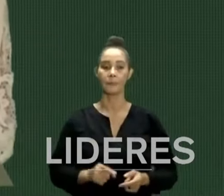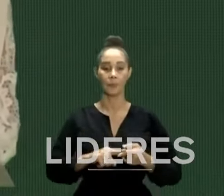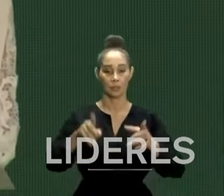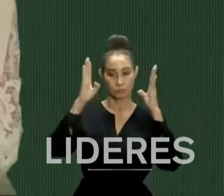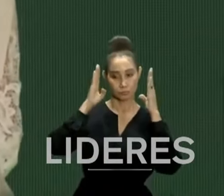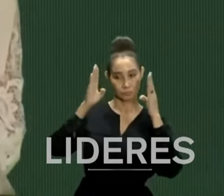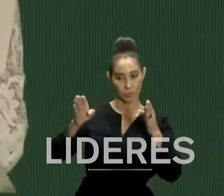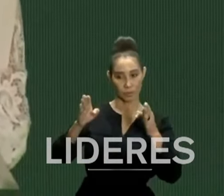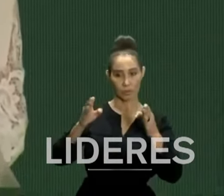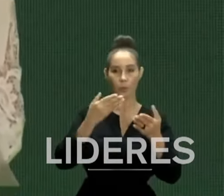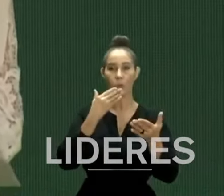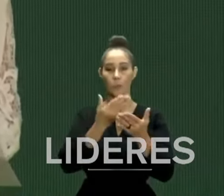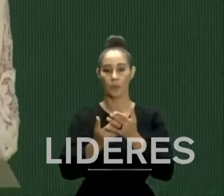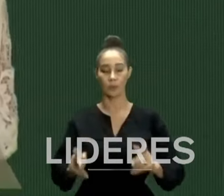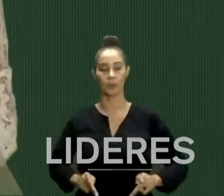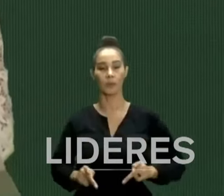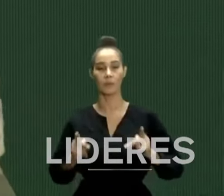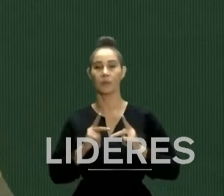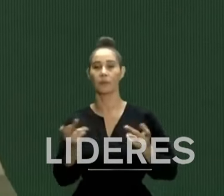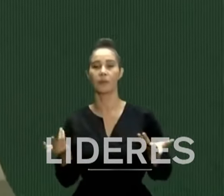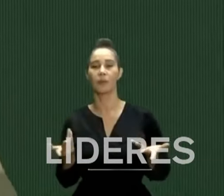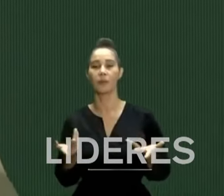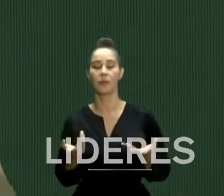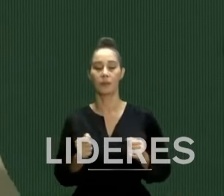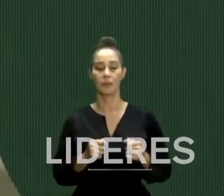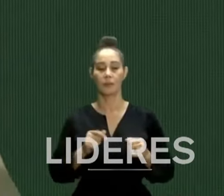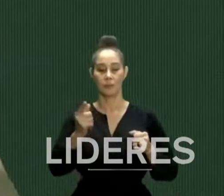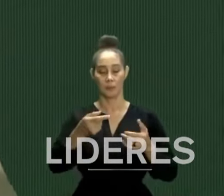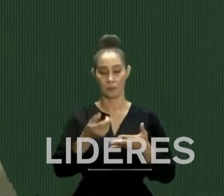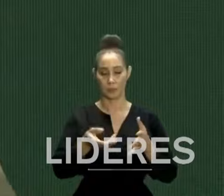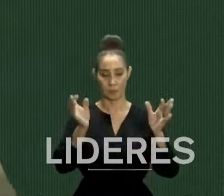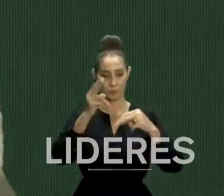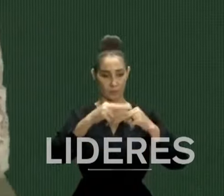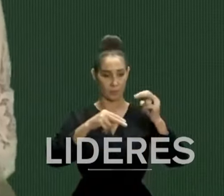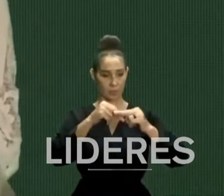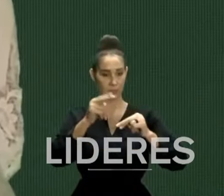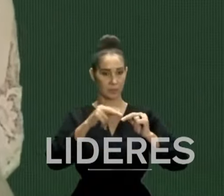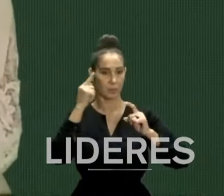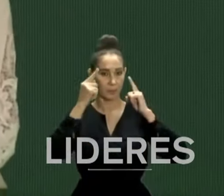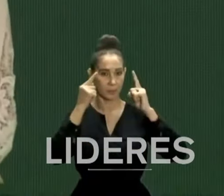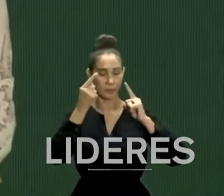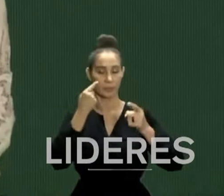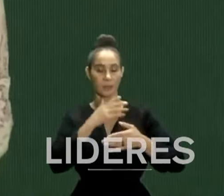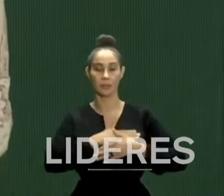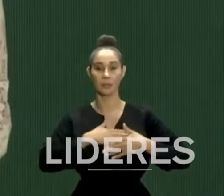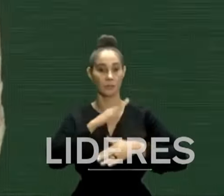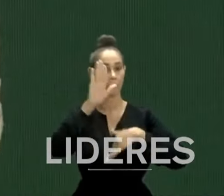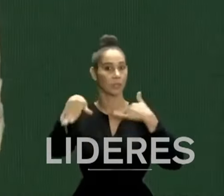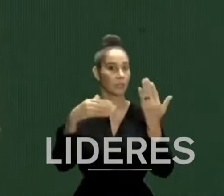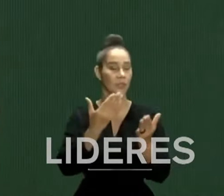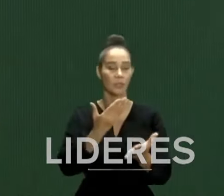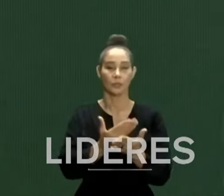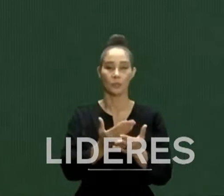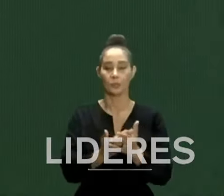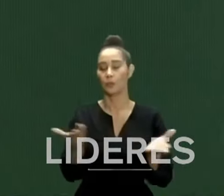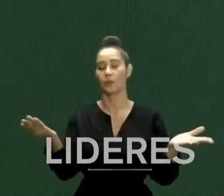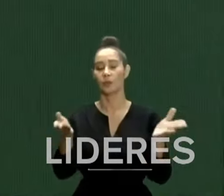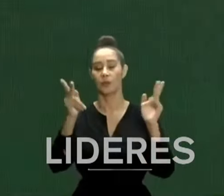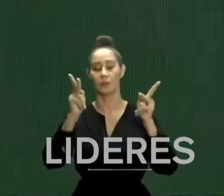Concentrados en el bienestar, porque creamos las condiciones físicas y mentales para que todos en